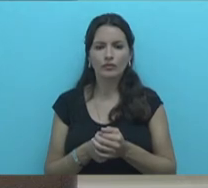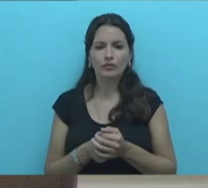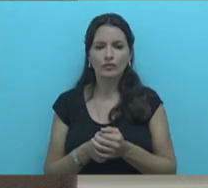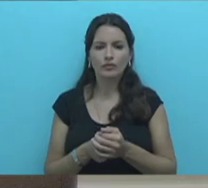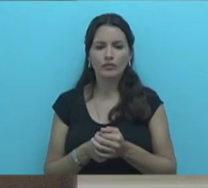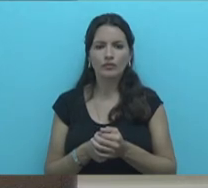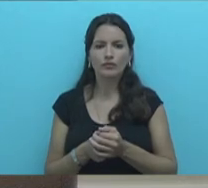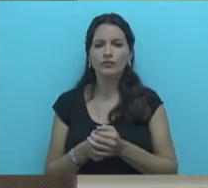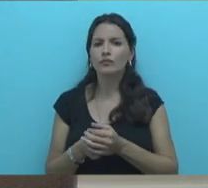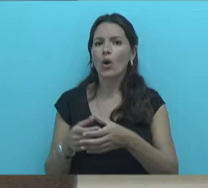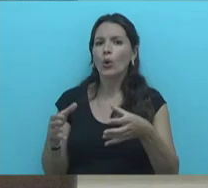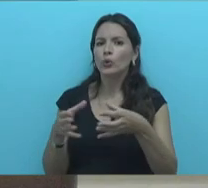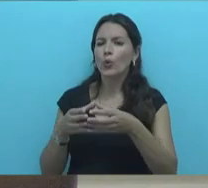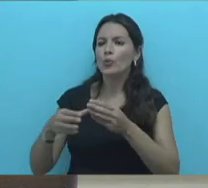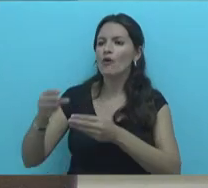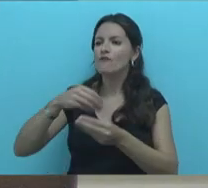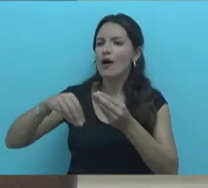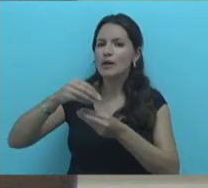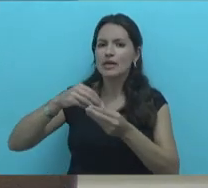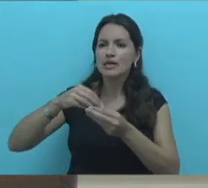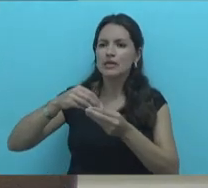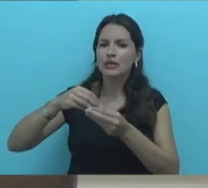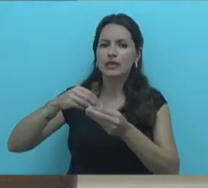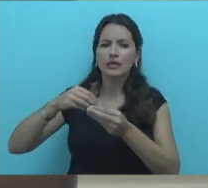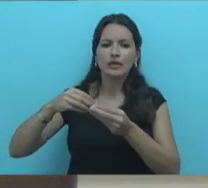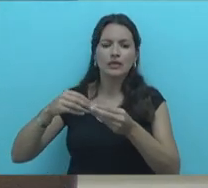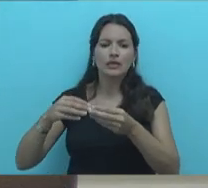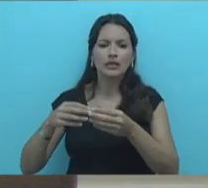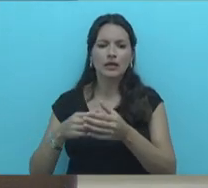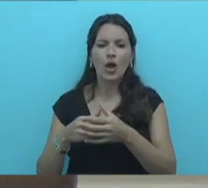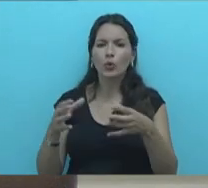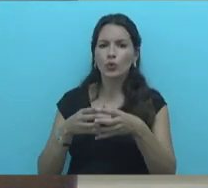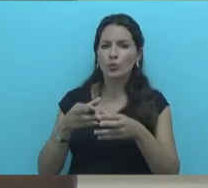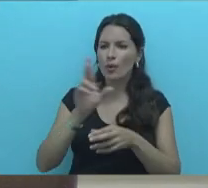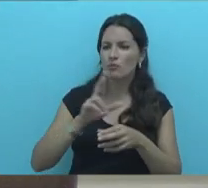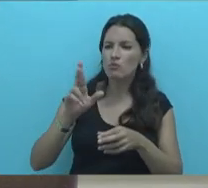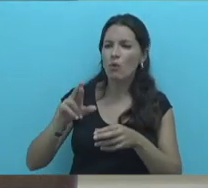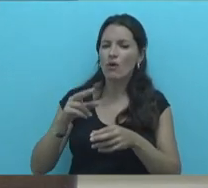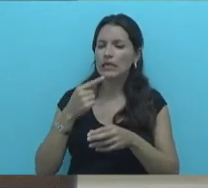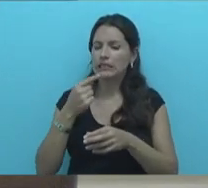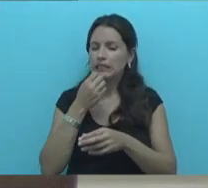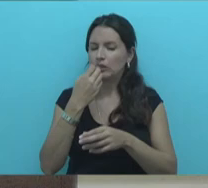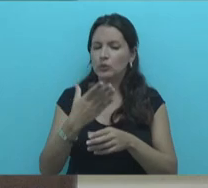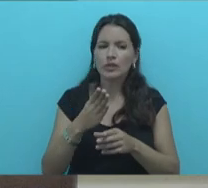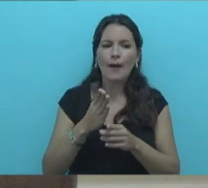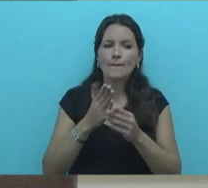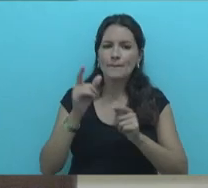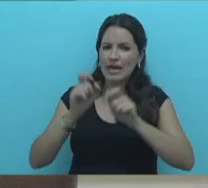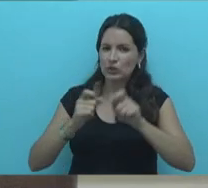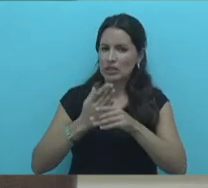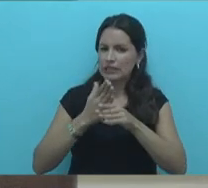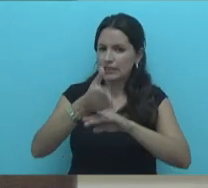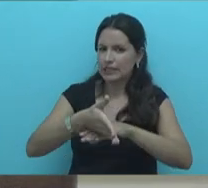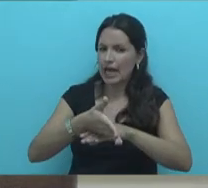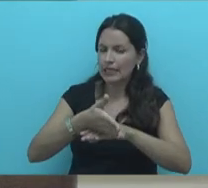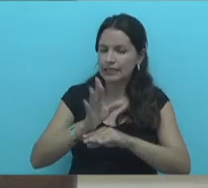con la familia y demás, colectivo de mujeres, colectivo de organizaciones sociales, que denuncian que han podido ingresar muy pocas a